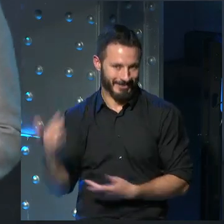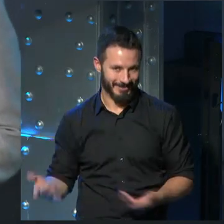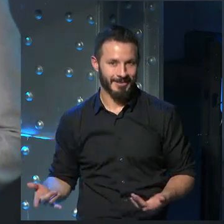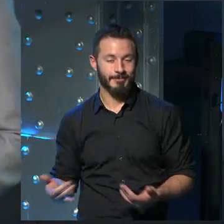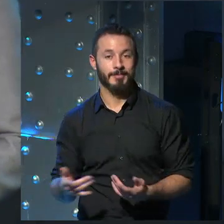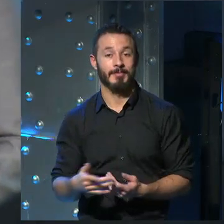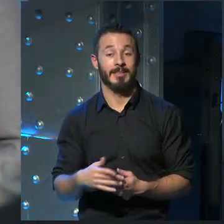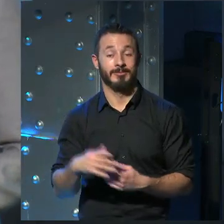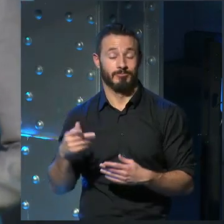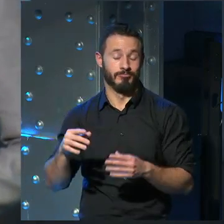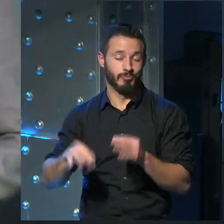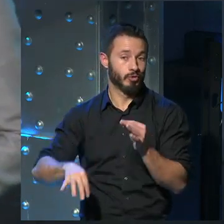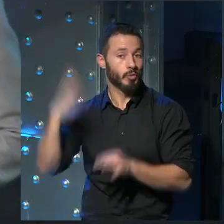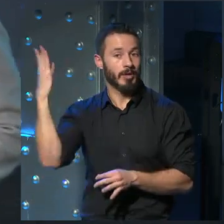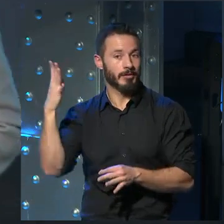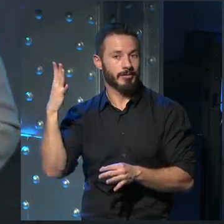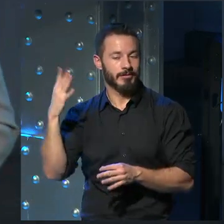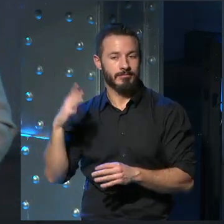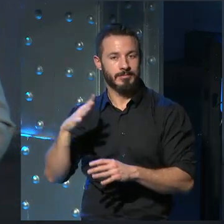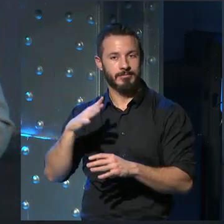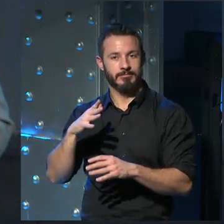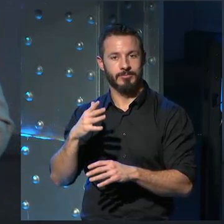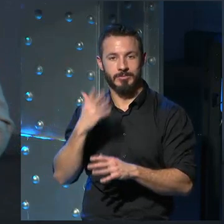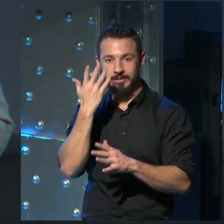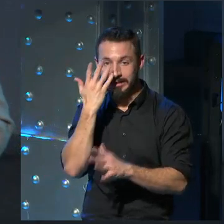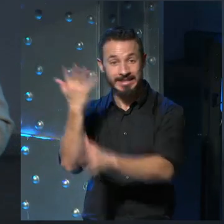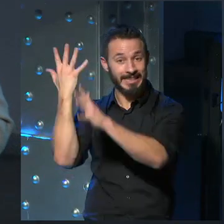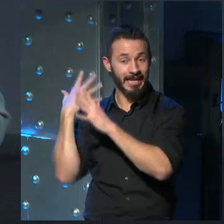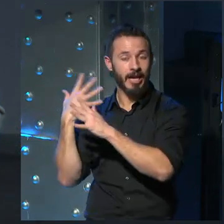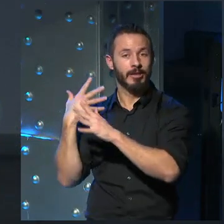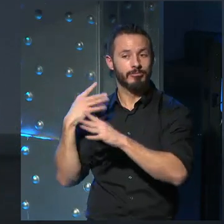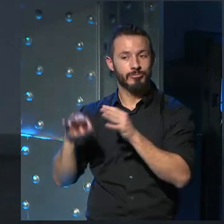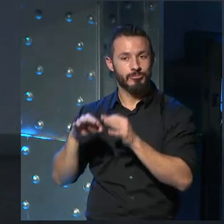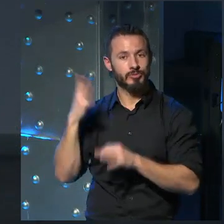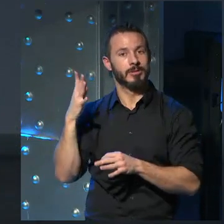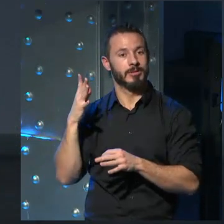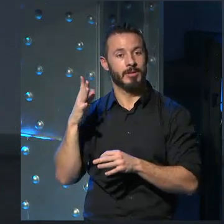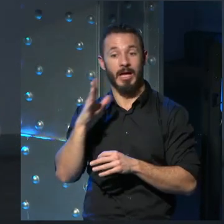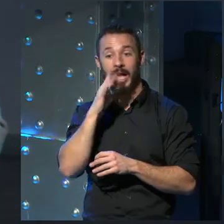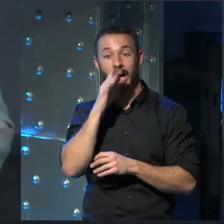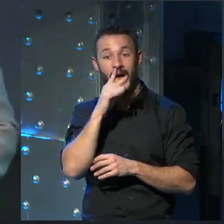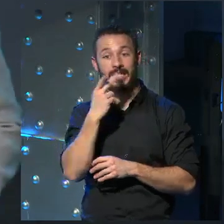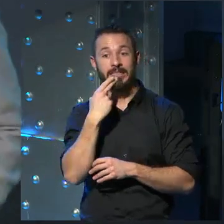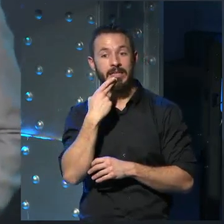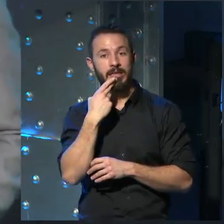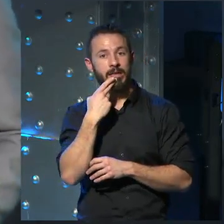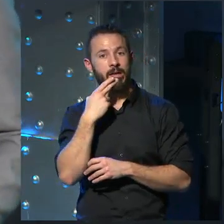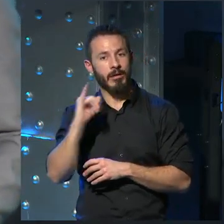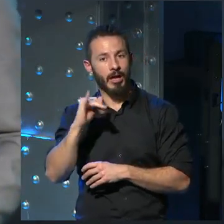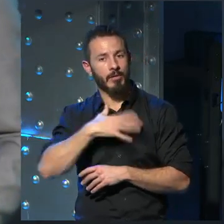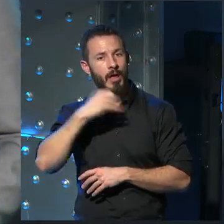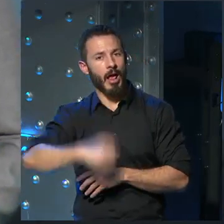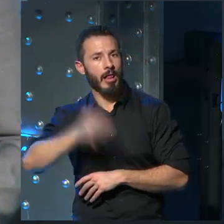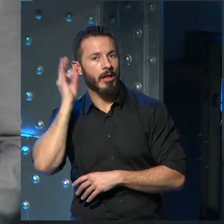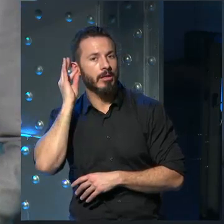esa fortuna a lo largo de los últimos 10 años la he tenido y ahora Santander tiene la fortuna de contar con una alcaldesa que es